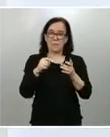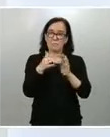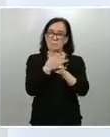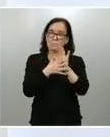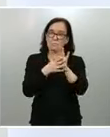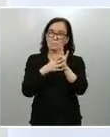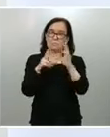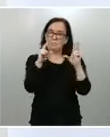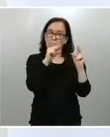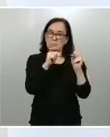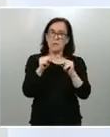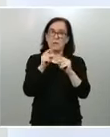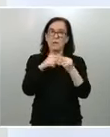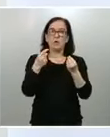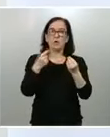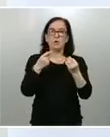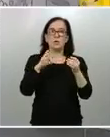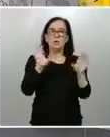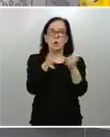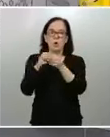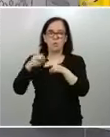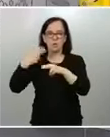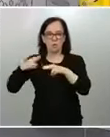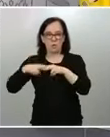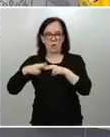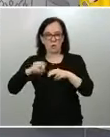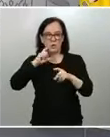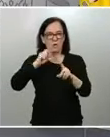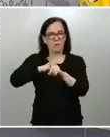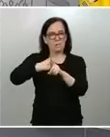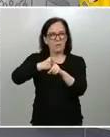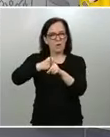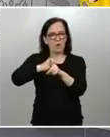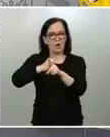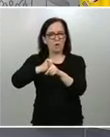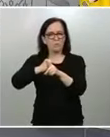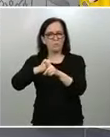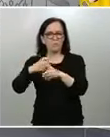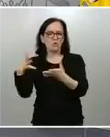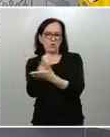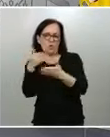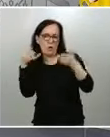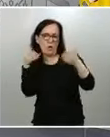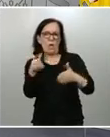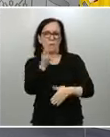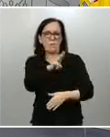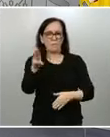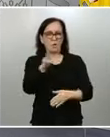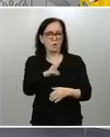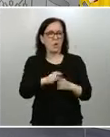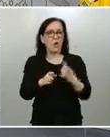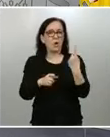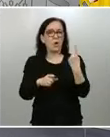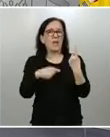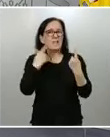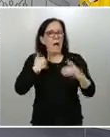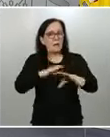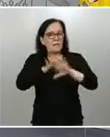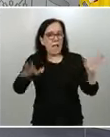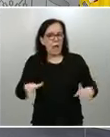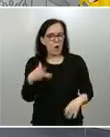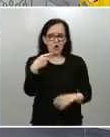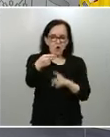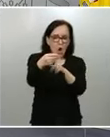y están poniendo mucha presión sobre el partido popular pero tienen ya claro que no va a ser un no lo que van a tener de socios de